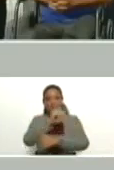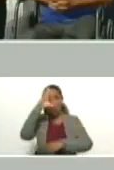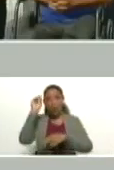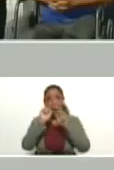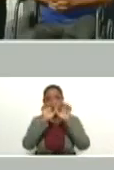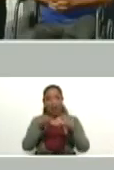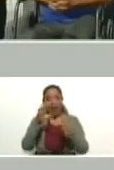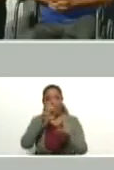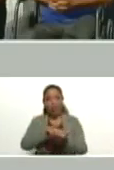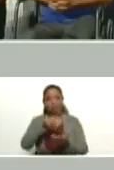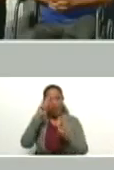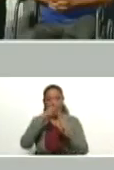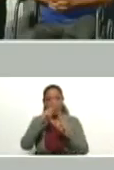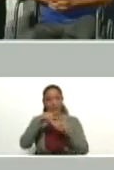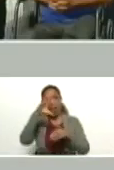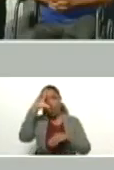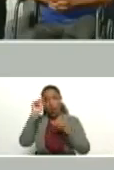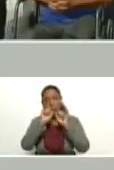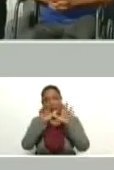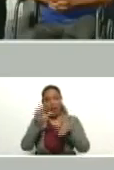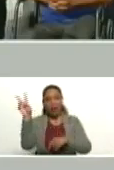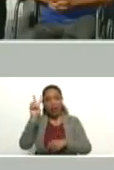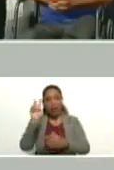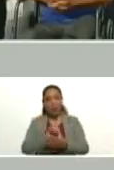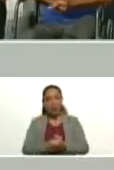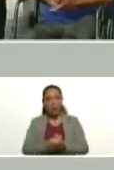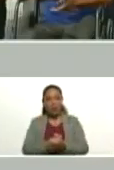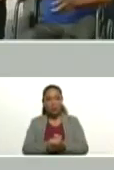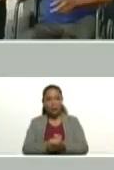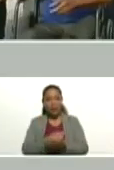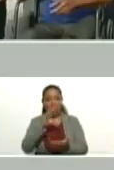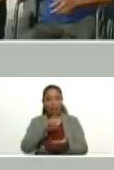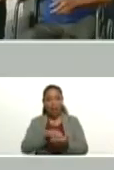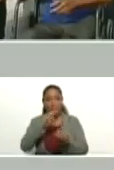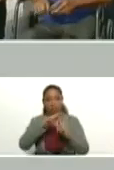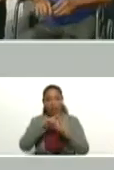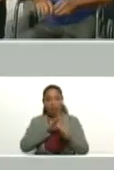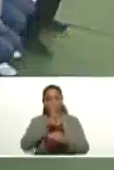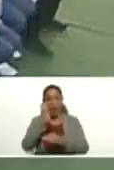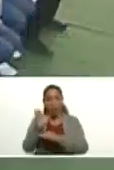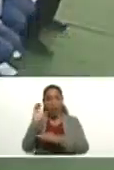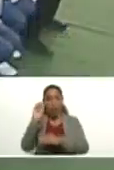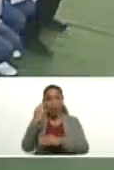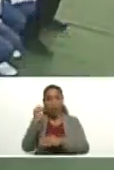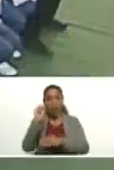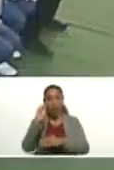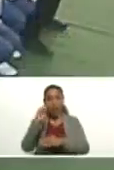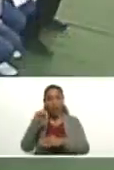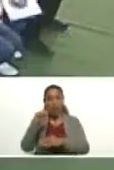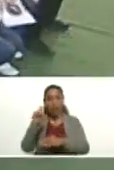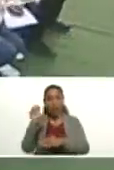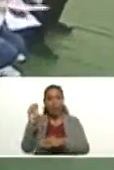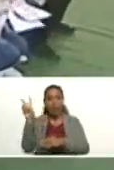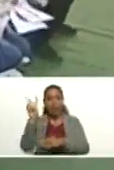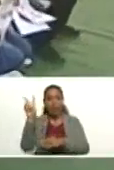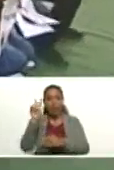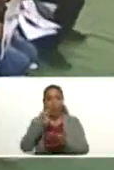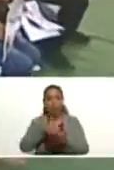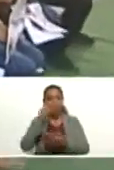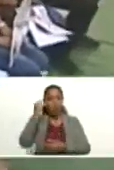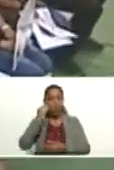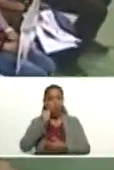Estado Táchira. Que Dios bendiga a Venezuela. Y del Estado Táchira nos vamos al oriente del país, al Estado